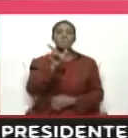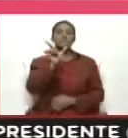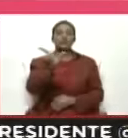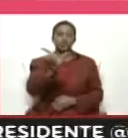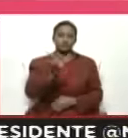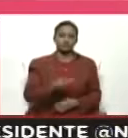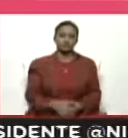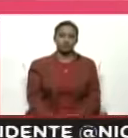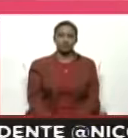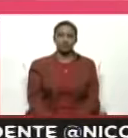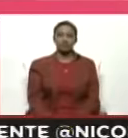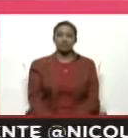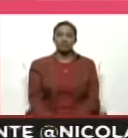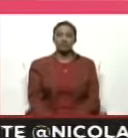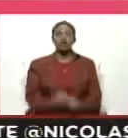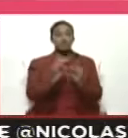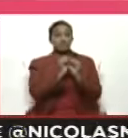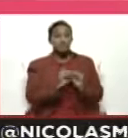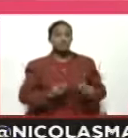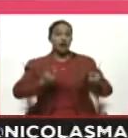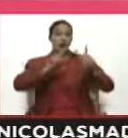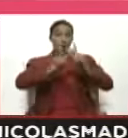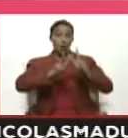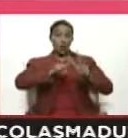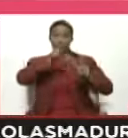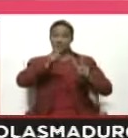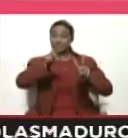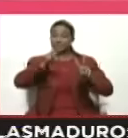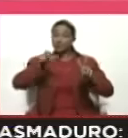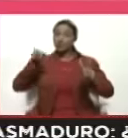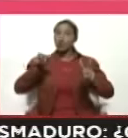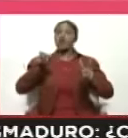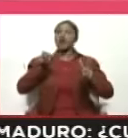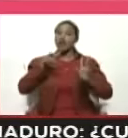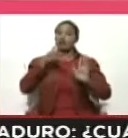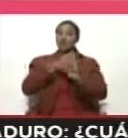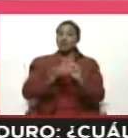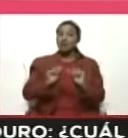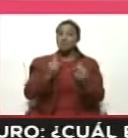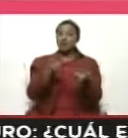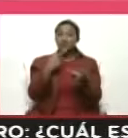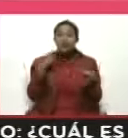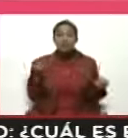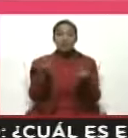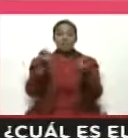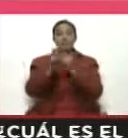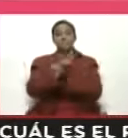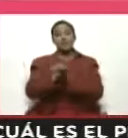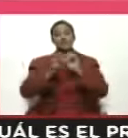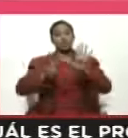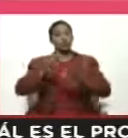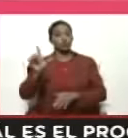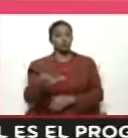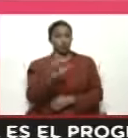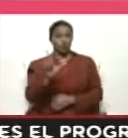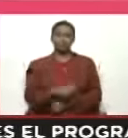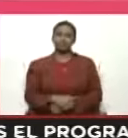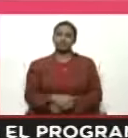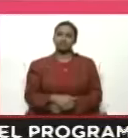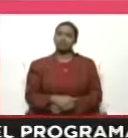la moral de nuestra gente para esta batalla del 28 de julio. Por eso tenemos tanta